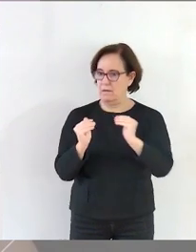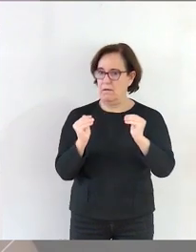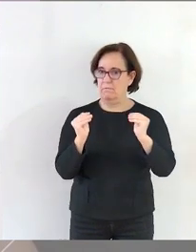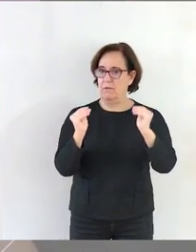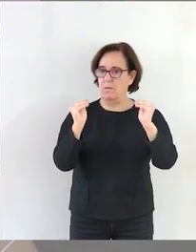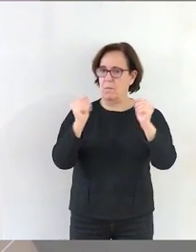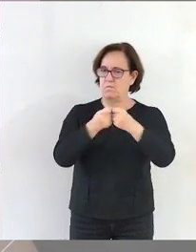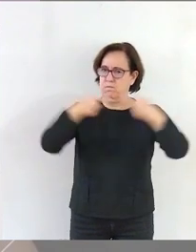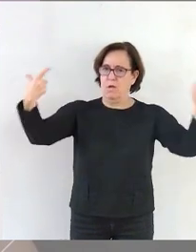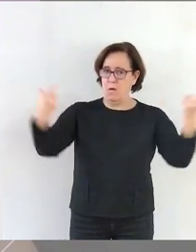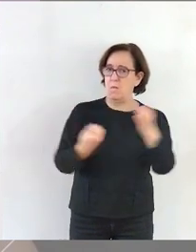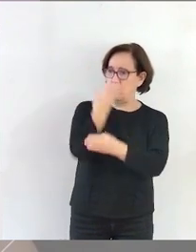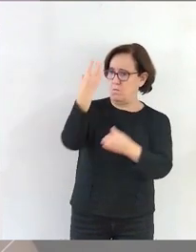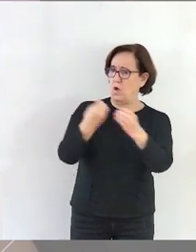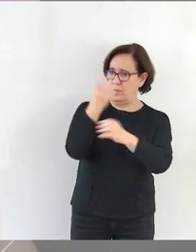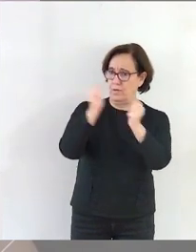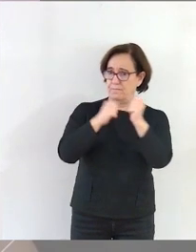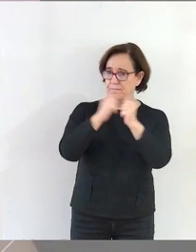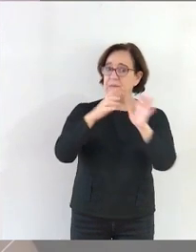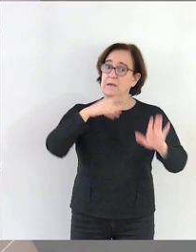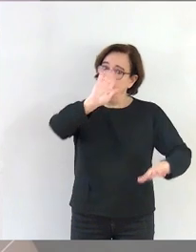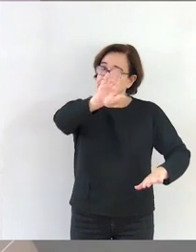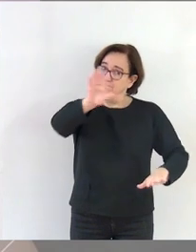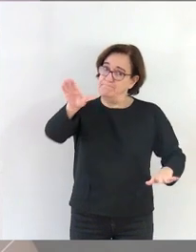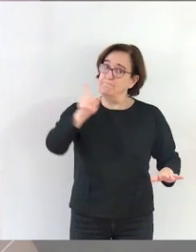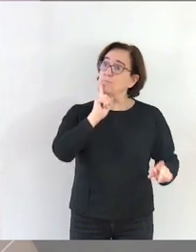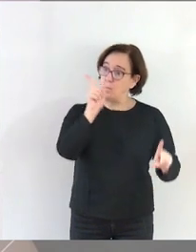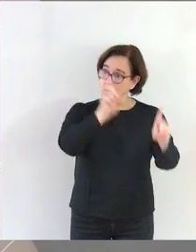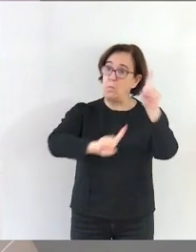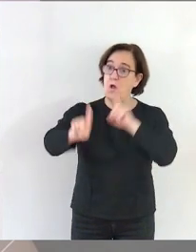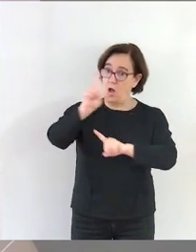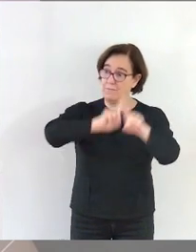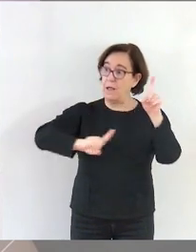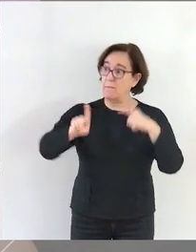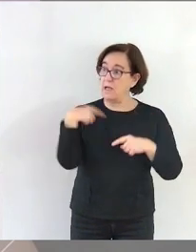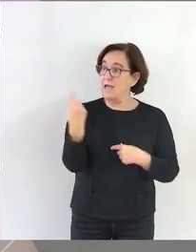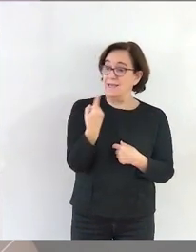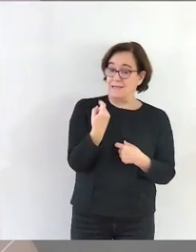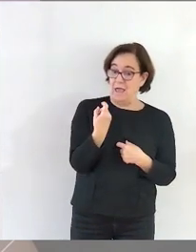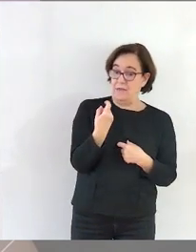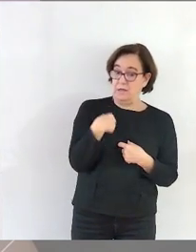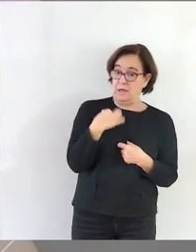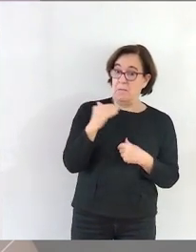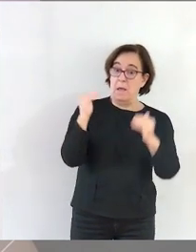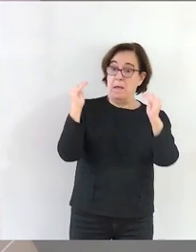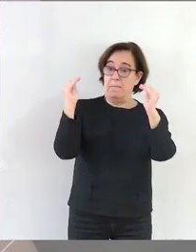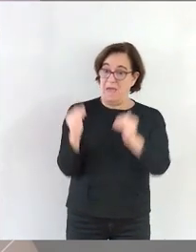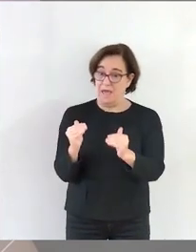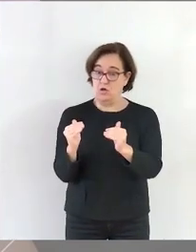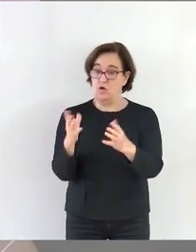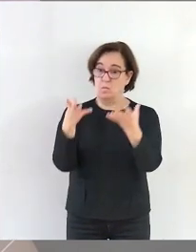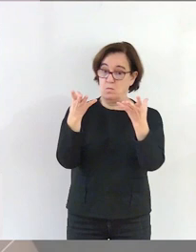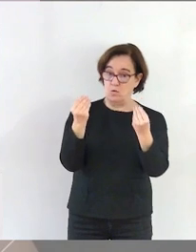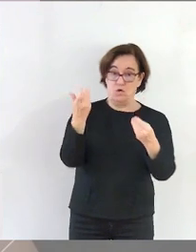combustibles fósiles Así es que Houston tenemos un problema entre lo que necesitamos y necesitamos reducir mucho